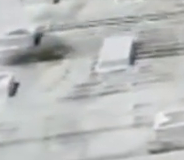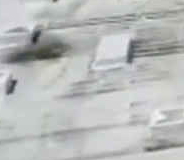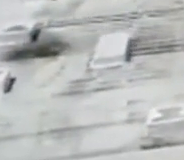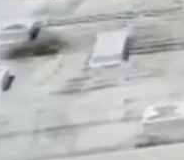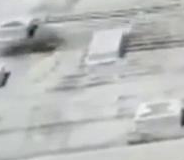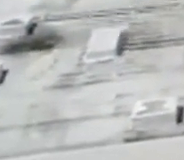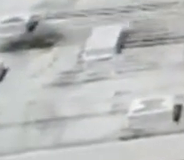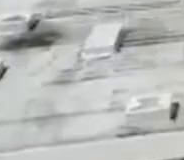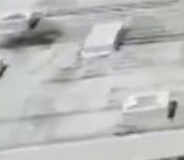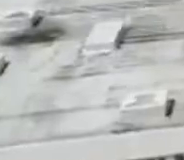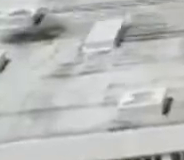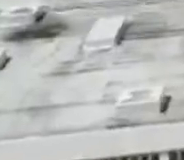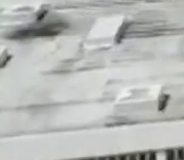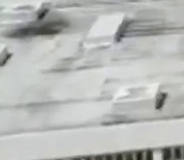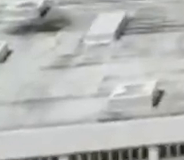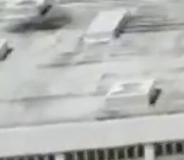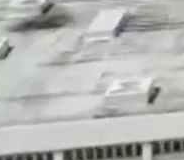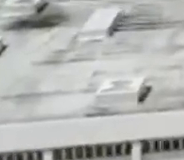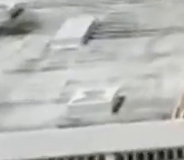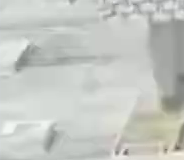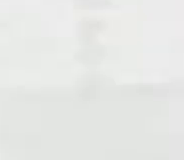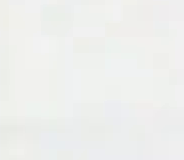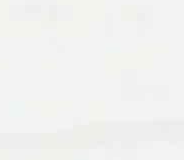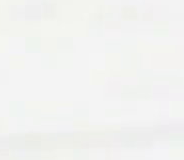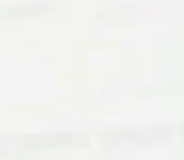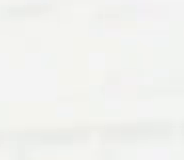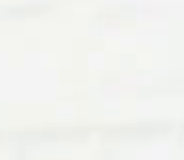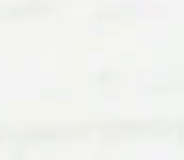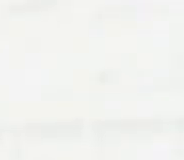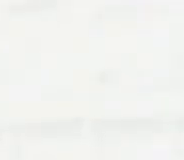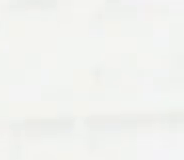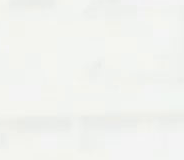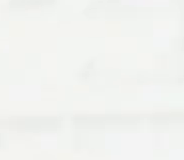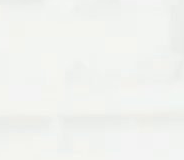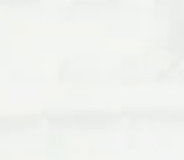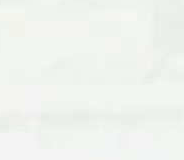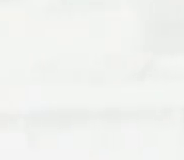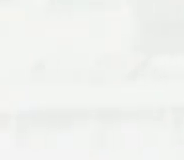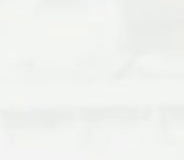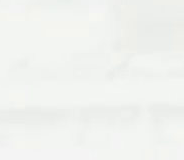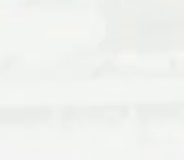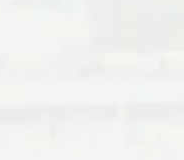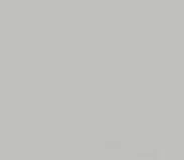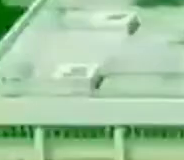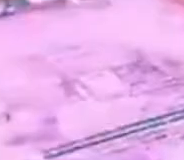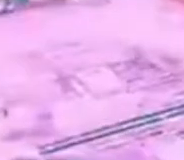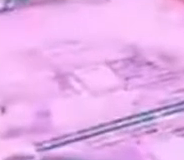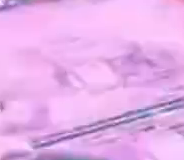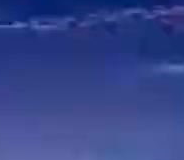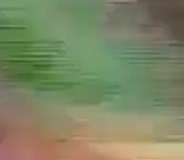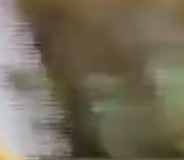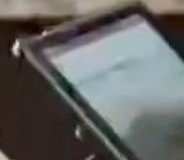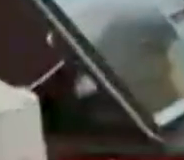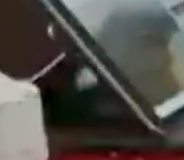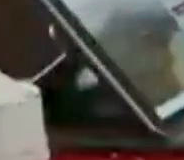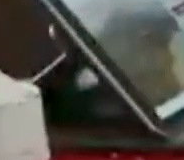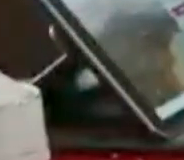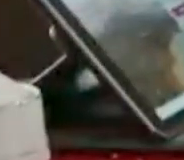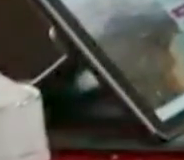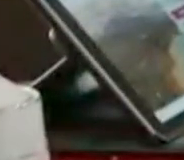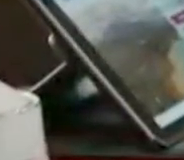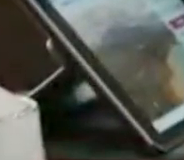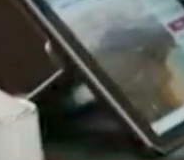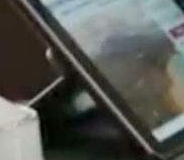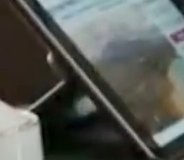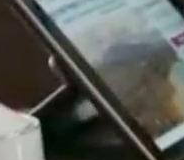de Rentas Internas, mejor conocido como SURI, el 26 de febrero de 2021. Cónsono con las